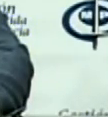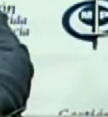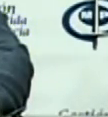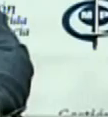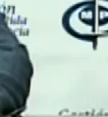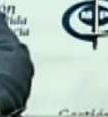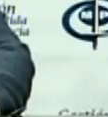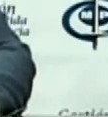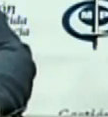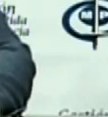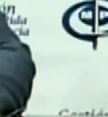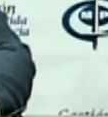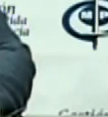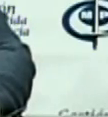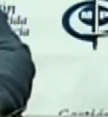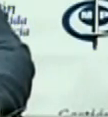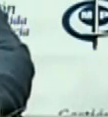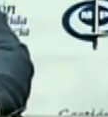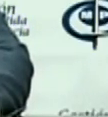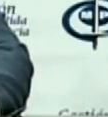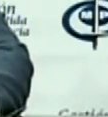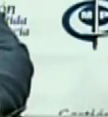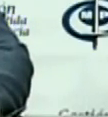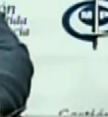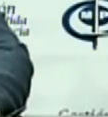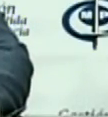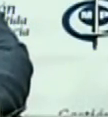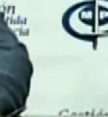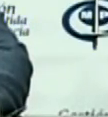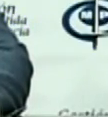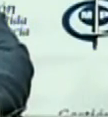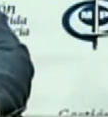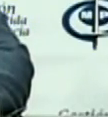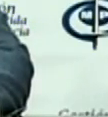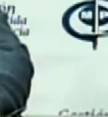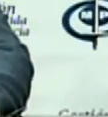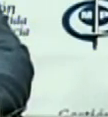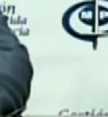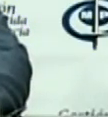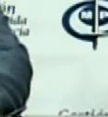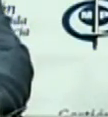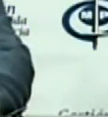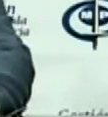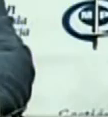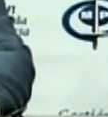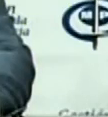un ciudadano culpable o inocente. Eso es lo más grave.